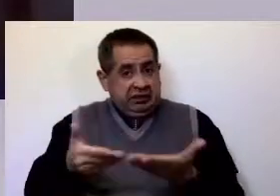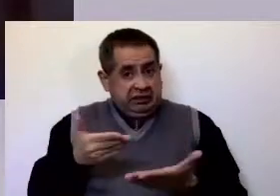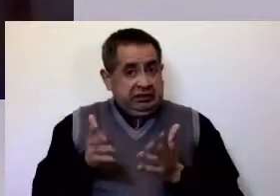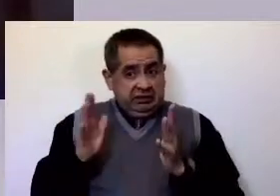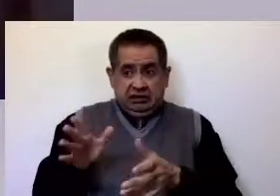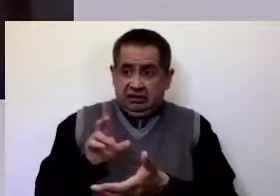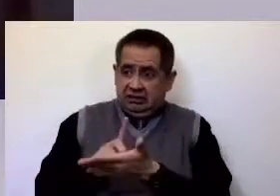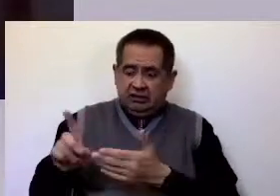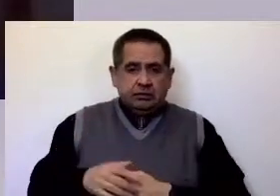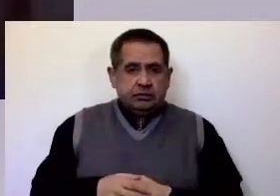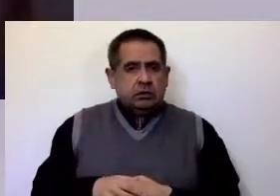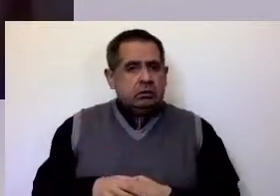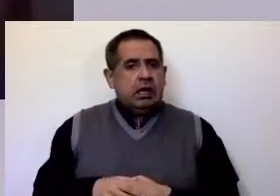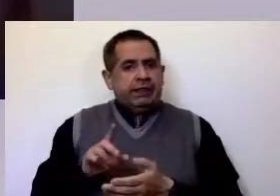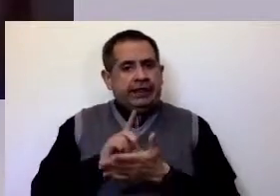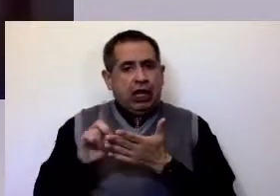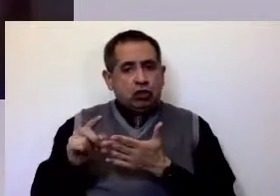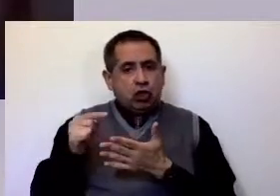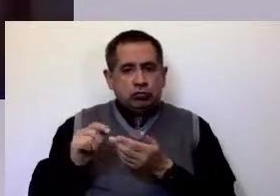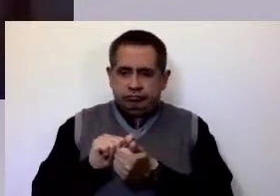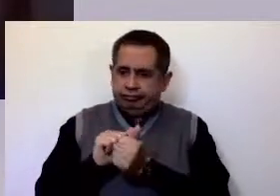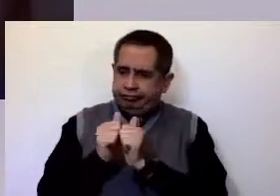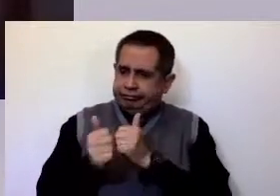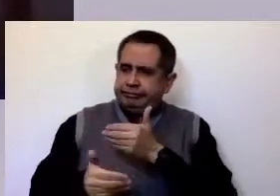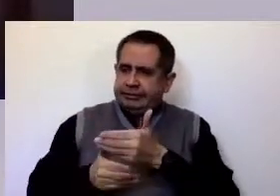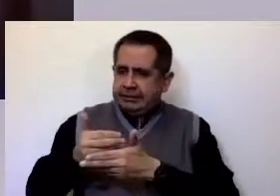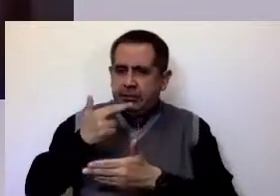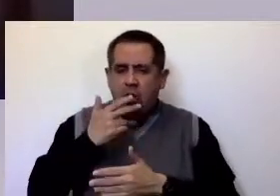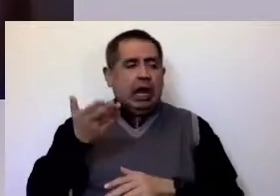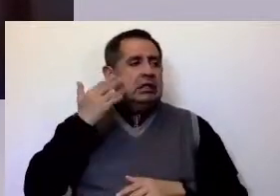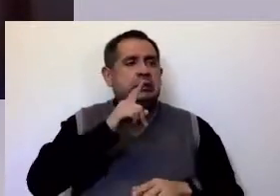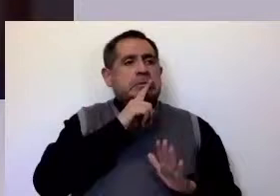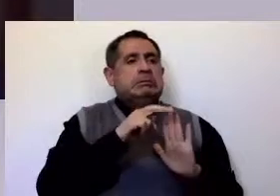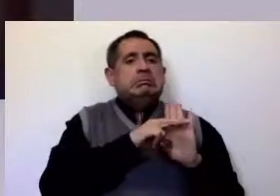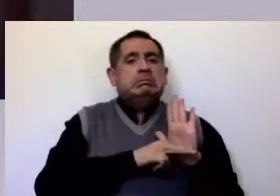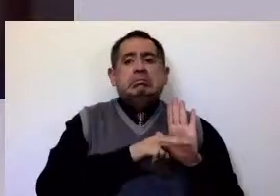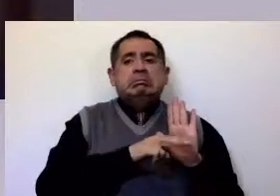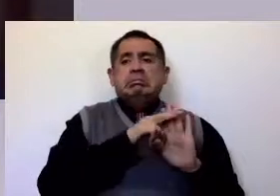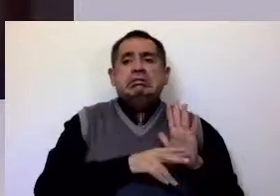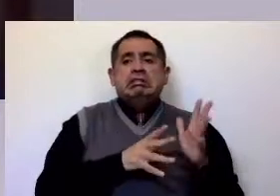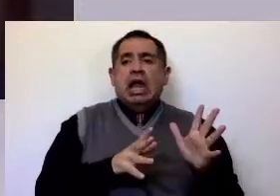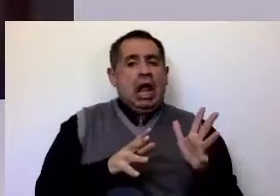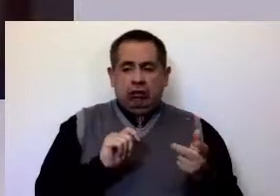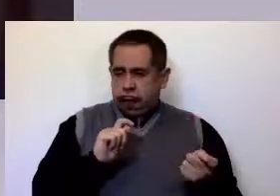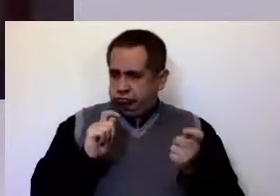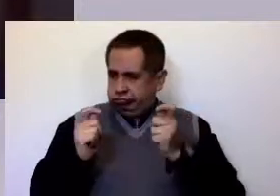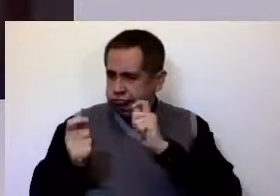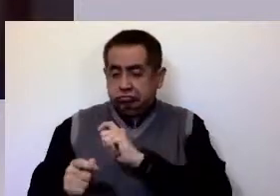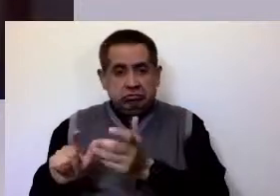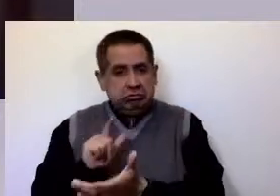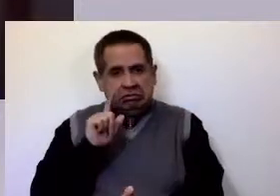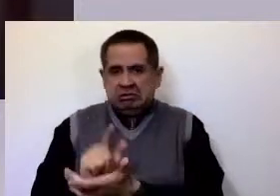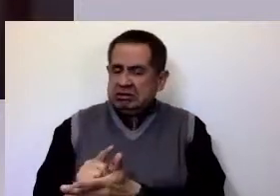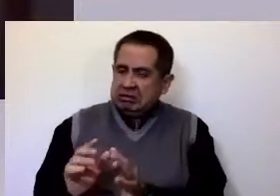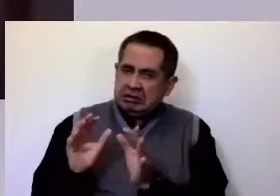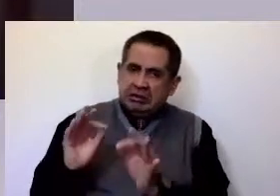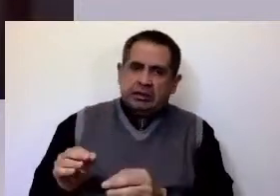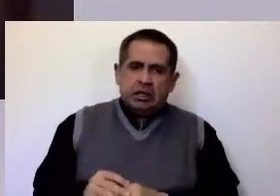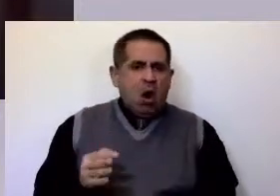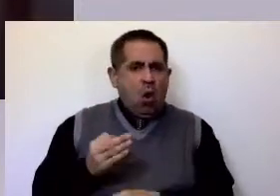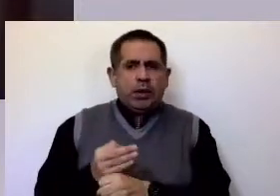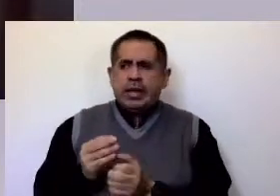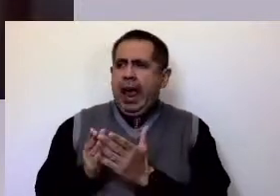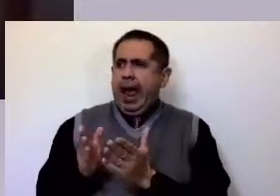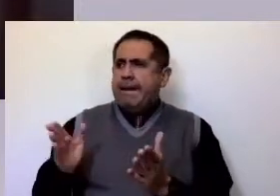han evolucionado desde una norma programática hasta la que hoy tenemos y aquí las posibilidades son muy amplias